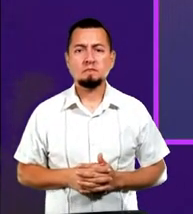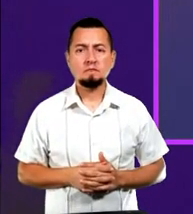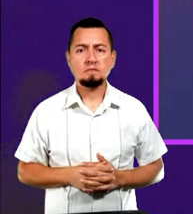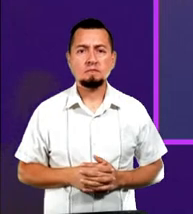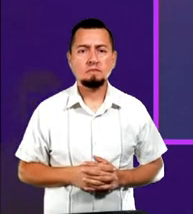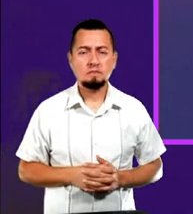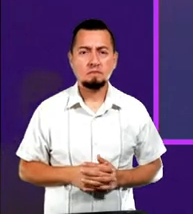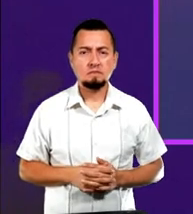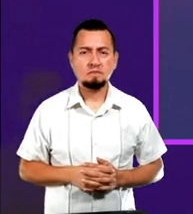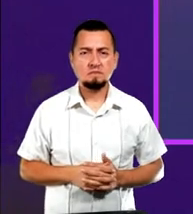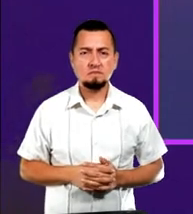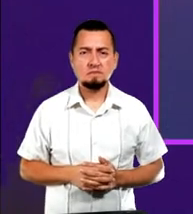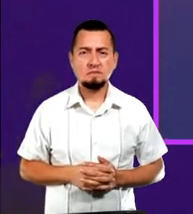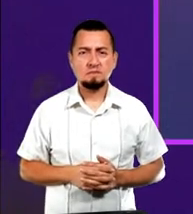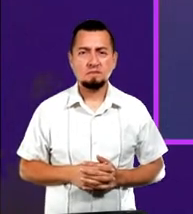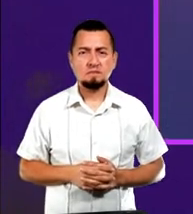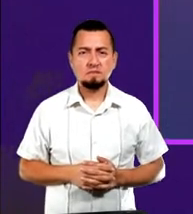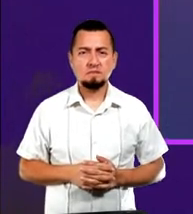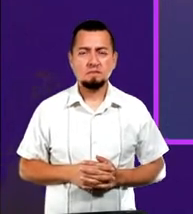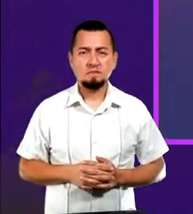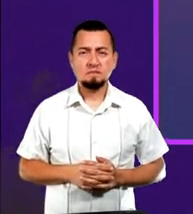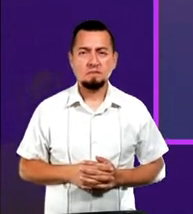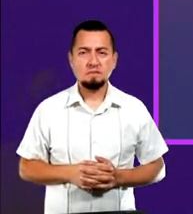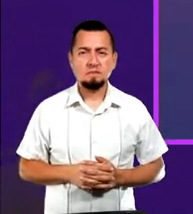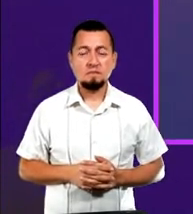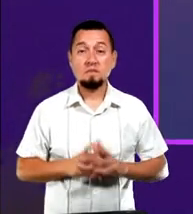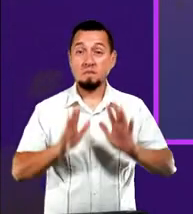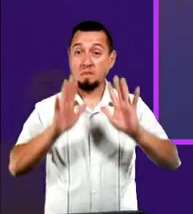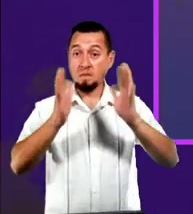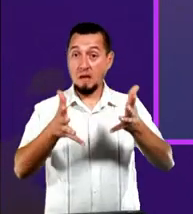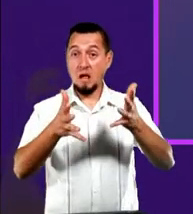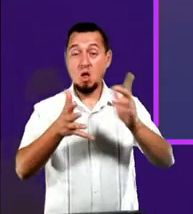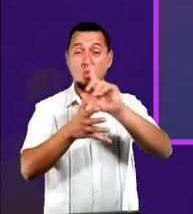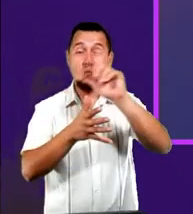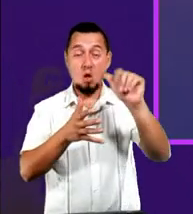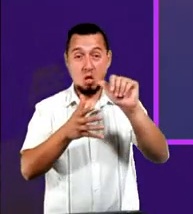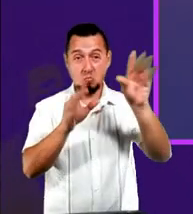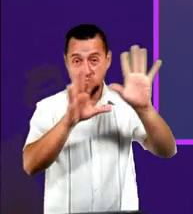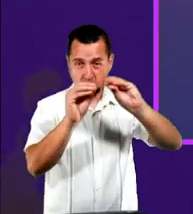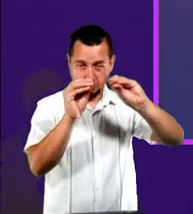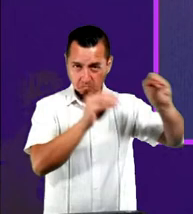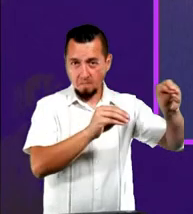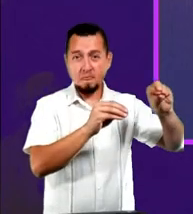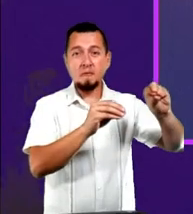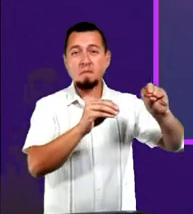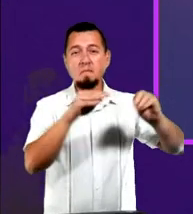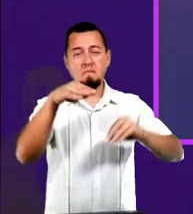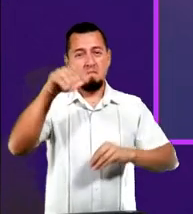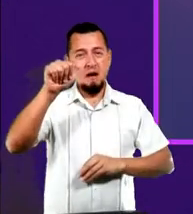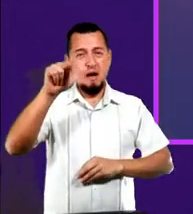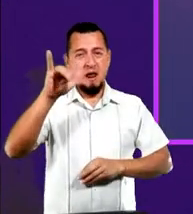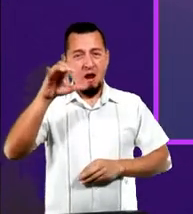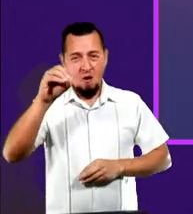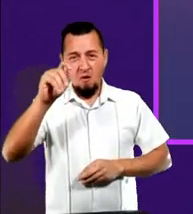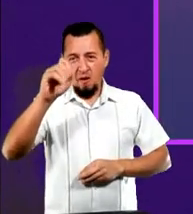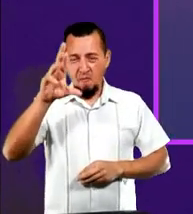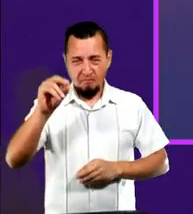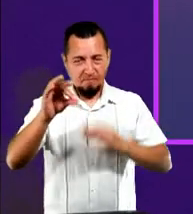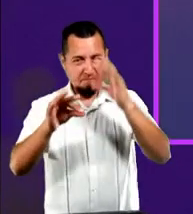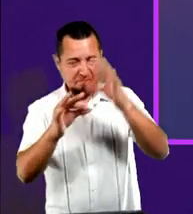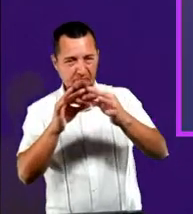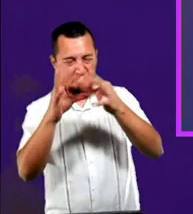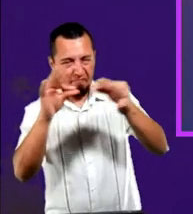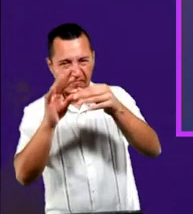Ya les comentaba de Mariano Otero, que es una de las cumbres del mundo